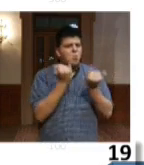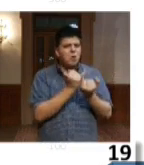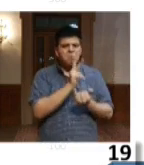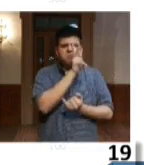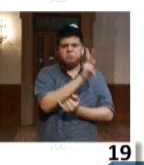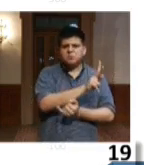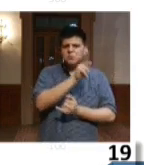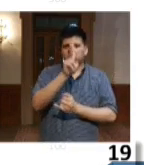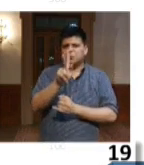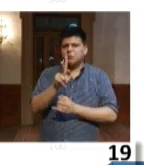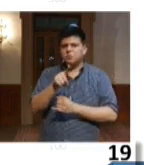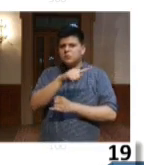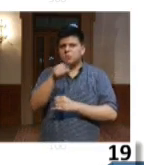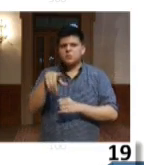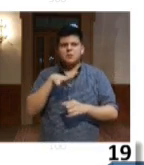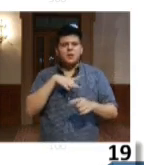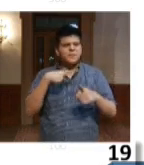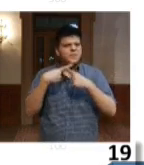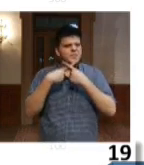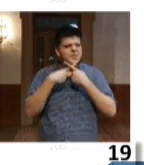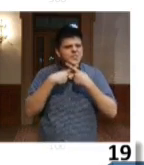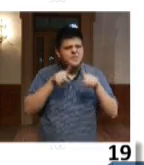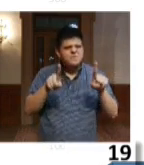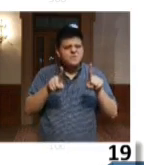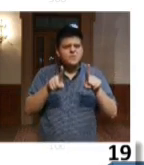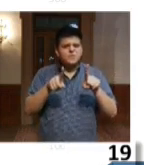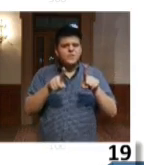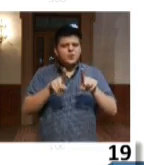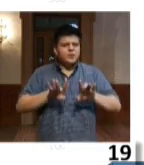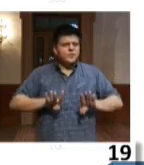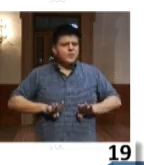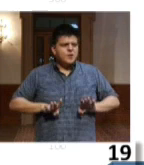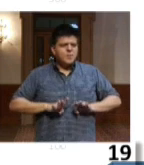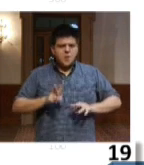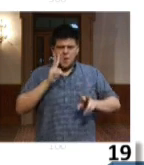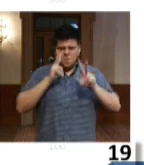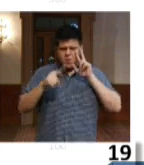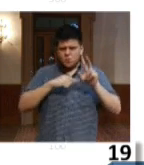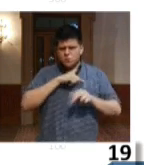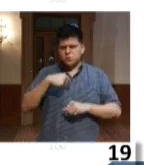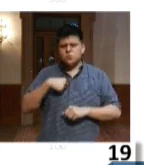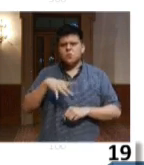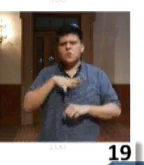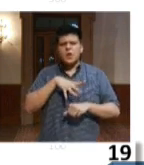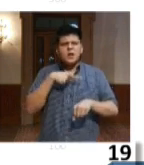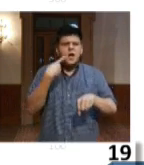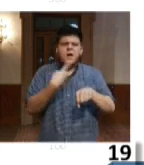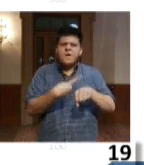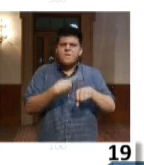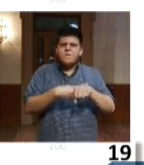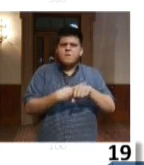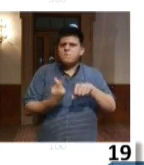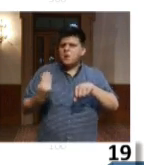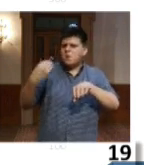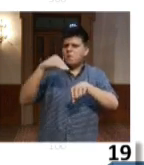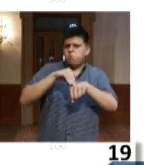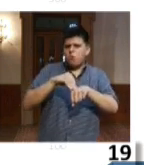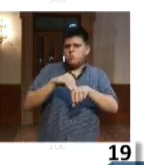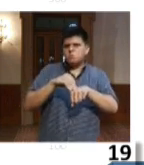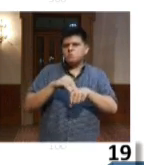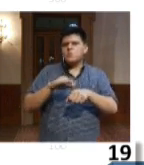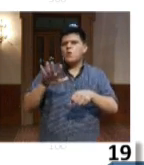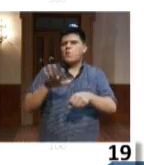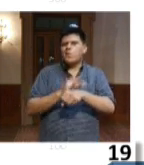en el estado de manera diferente. Ya les había comentado que porque nosotros tenemos comorbilidades a edades